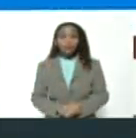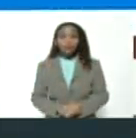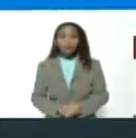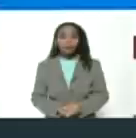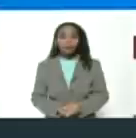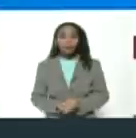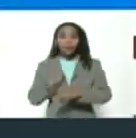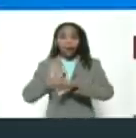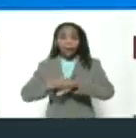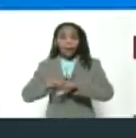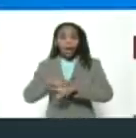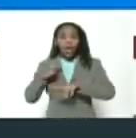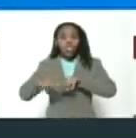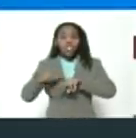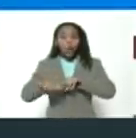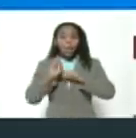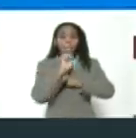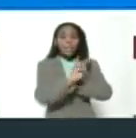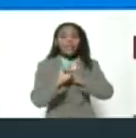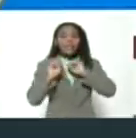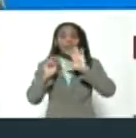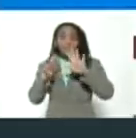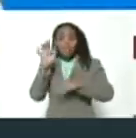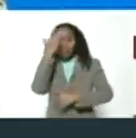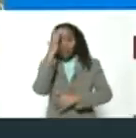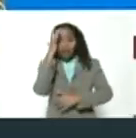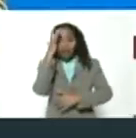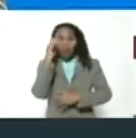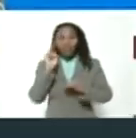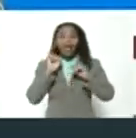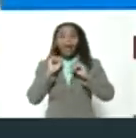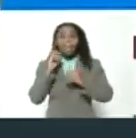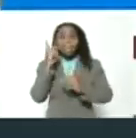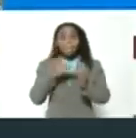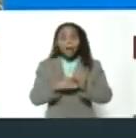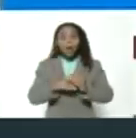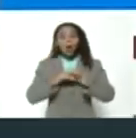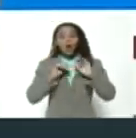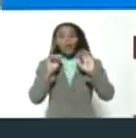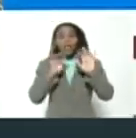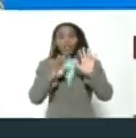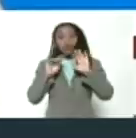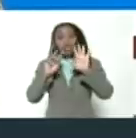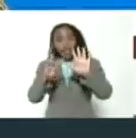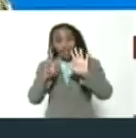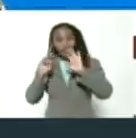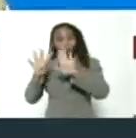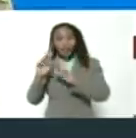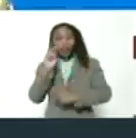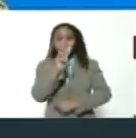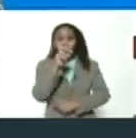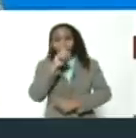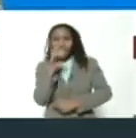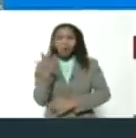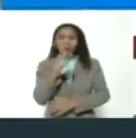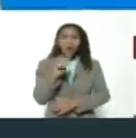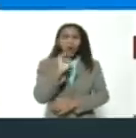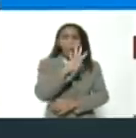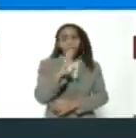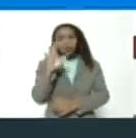los que eran niños el 27 de febrero del 89, tenían 2 años, 4 años,